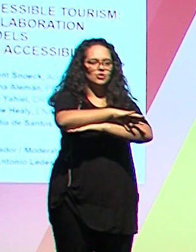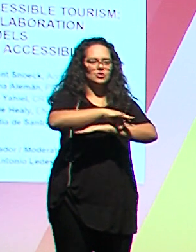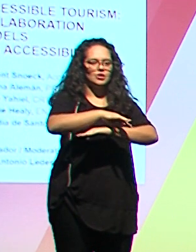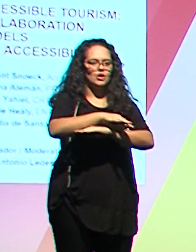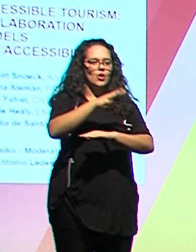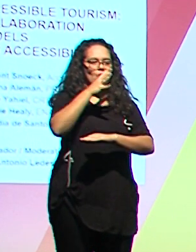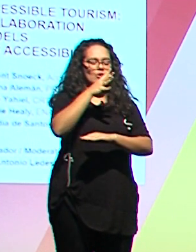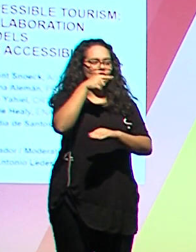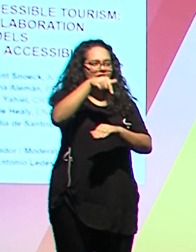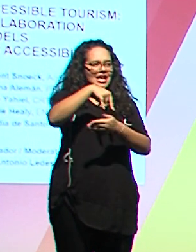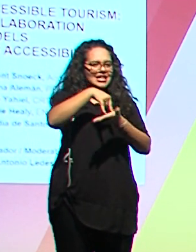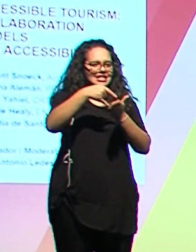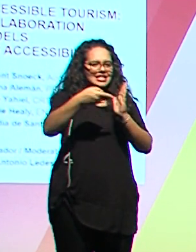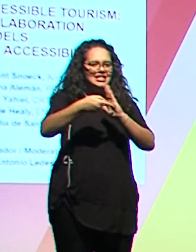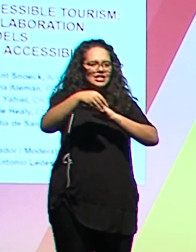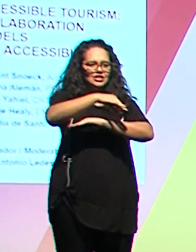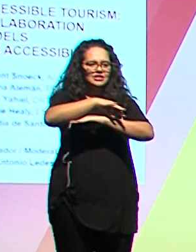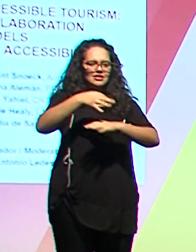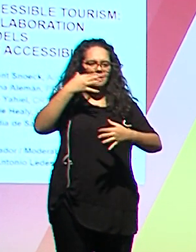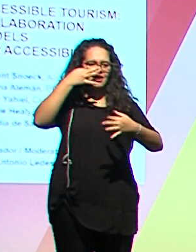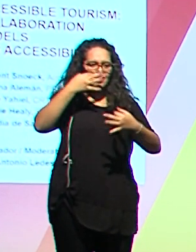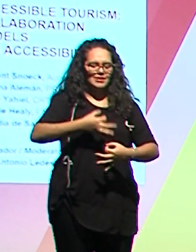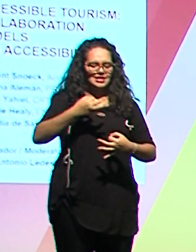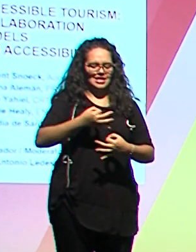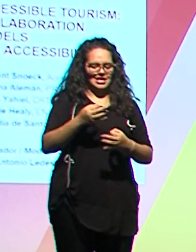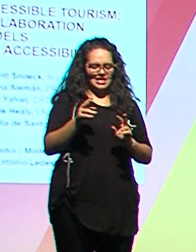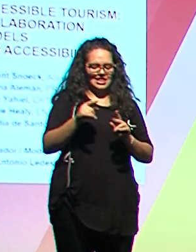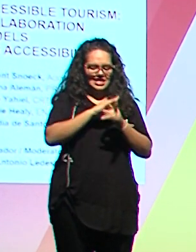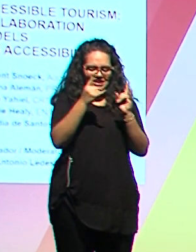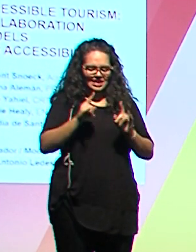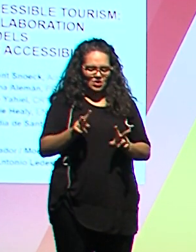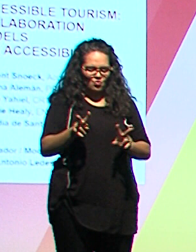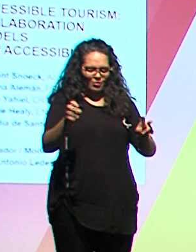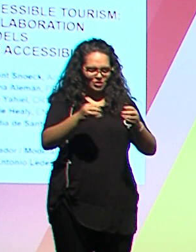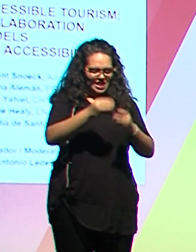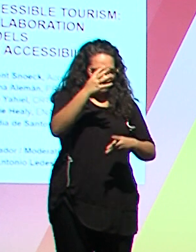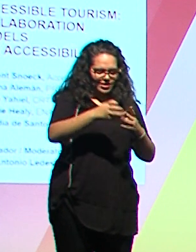esos arquitectos son los que van a diseñar los nuevos edificios,